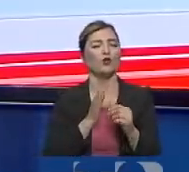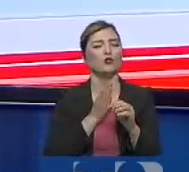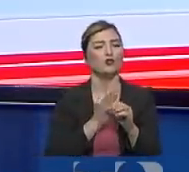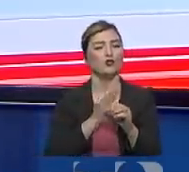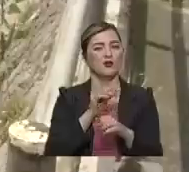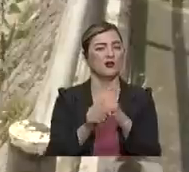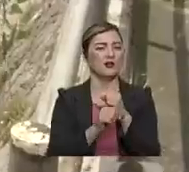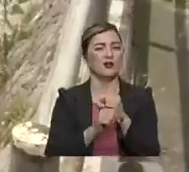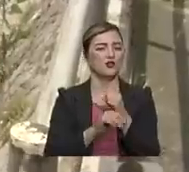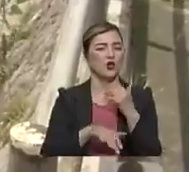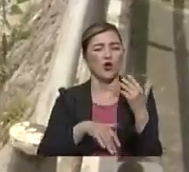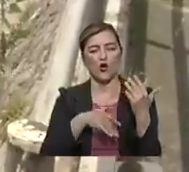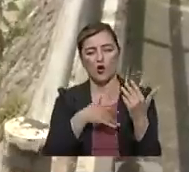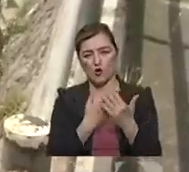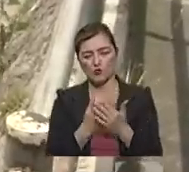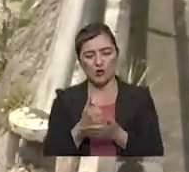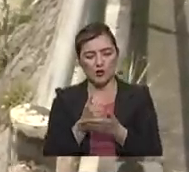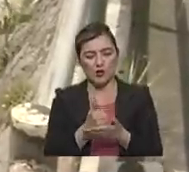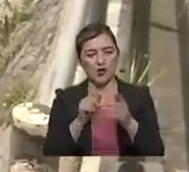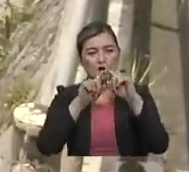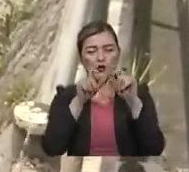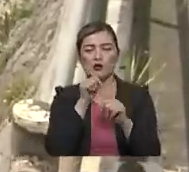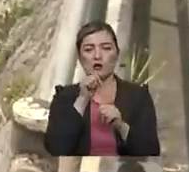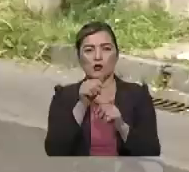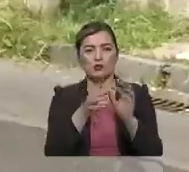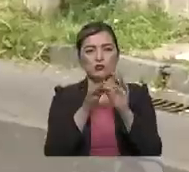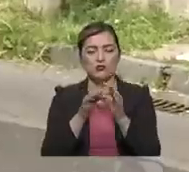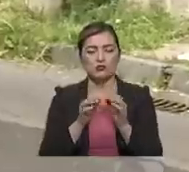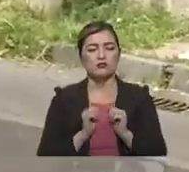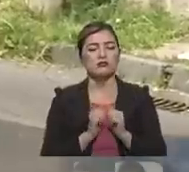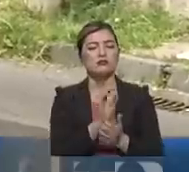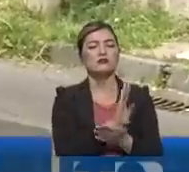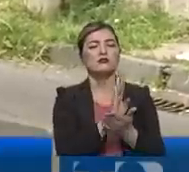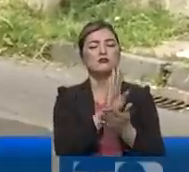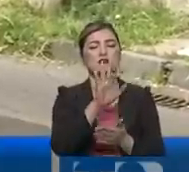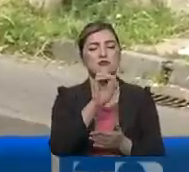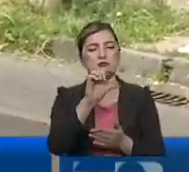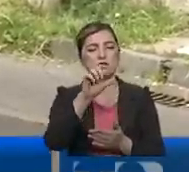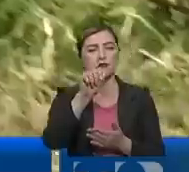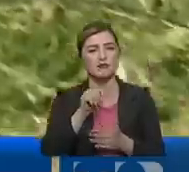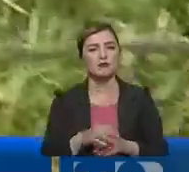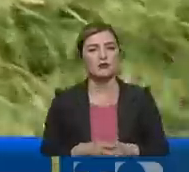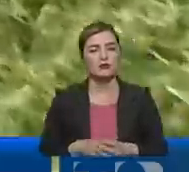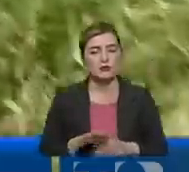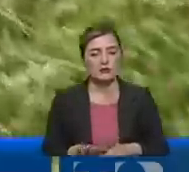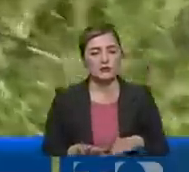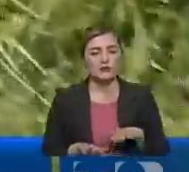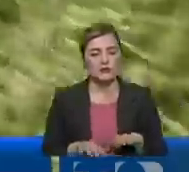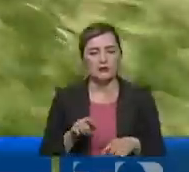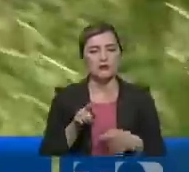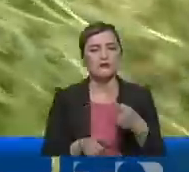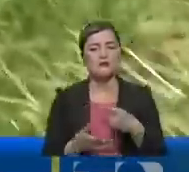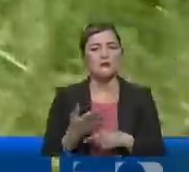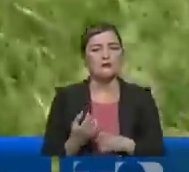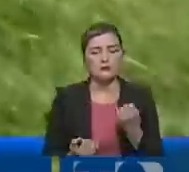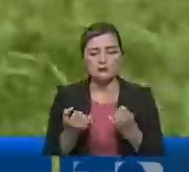privada. Esta es una de las calles principales del barrio La Tola en el centro de Quito. No hay por dónde caminar, es que